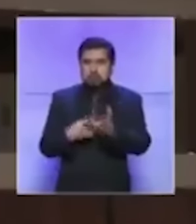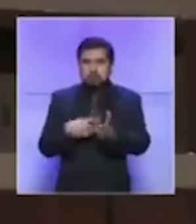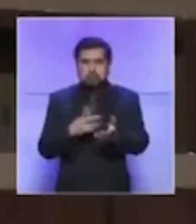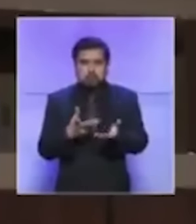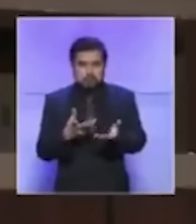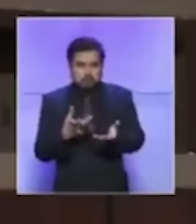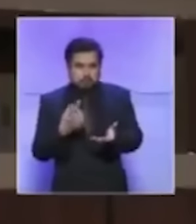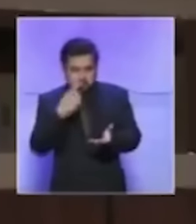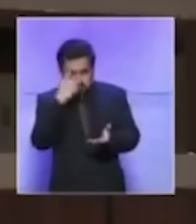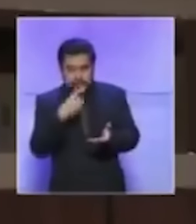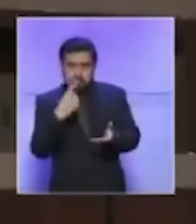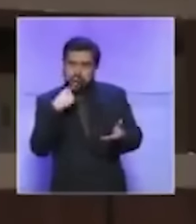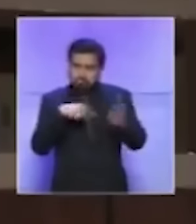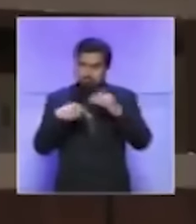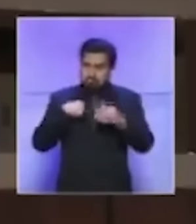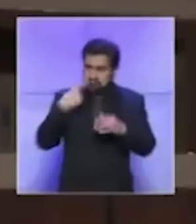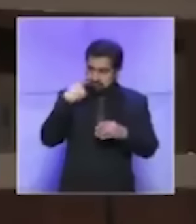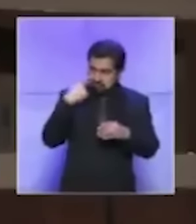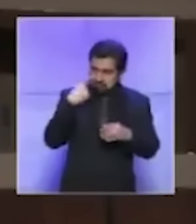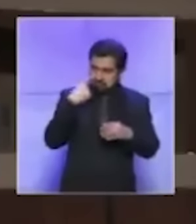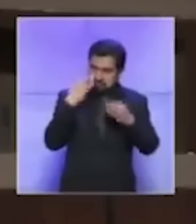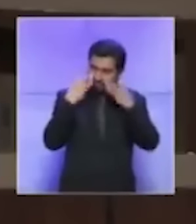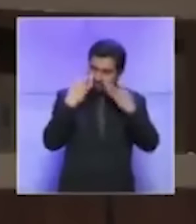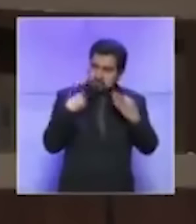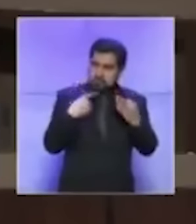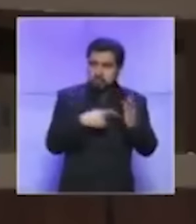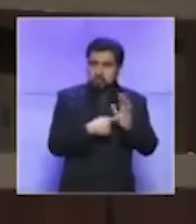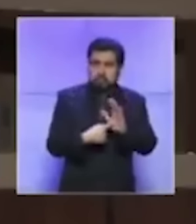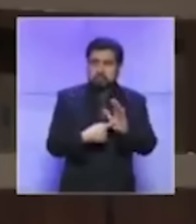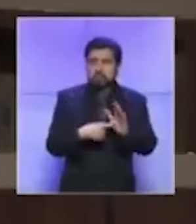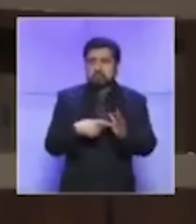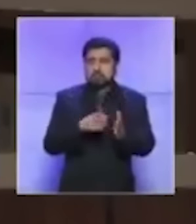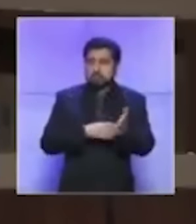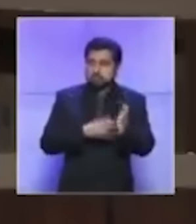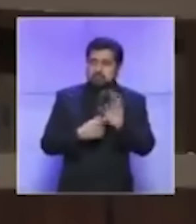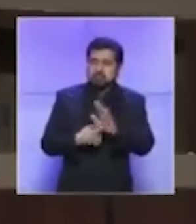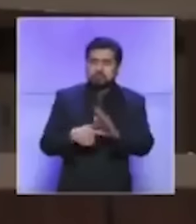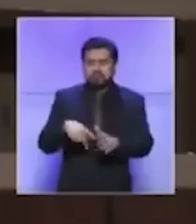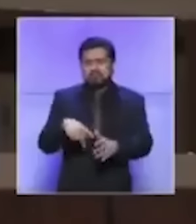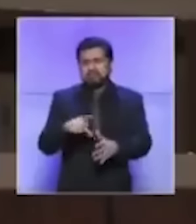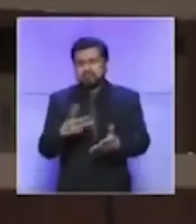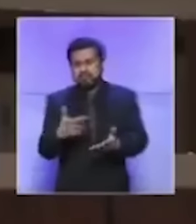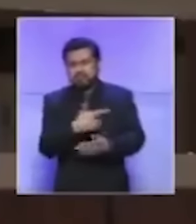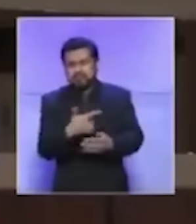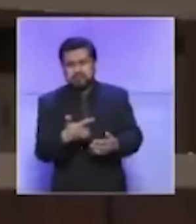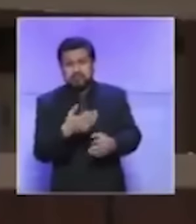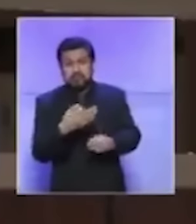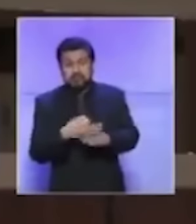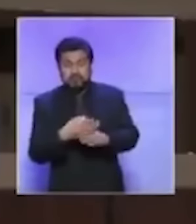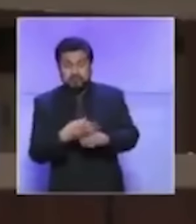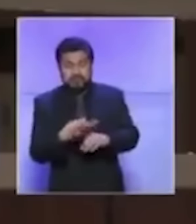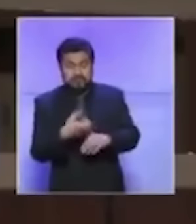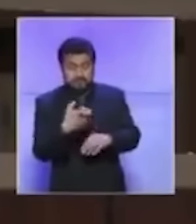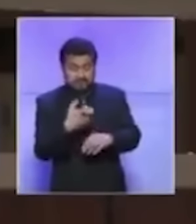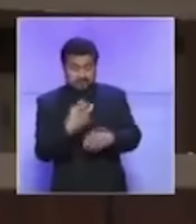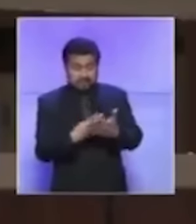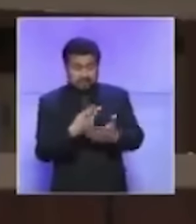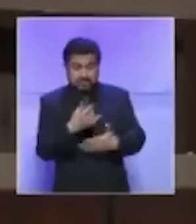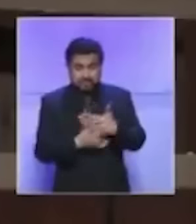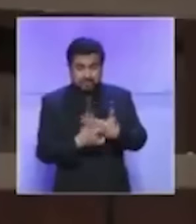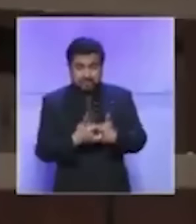preliminar, los hechos que denuncia. Sin embargo, en este caso, exigirle al partido político que